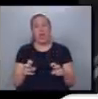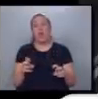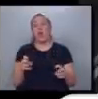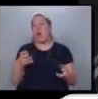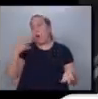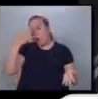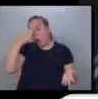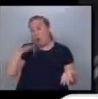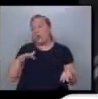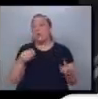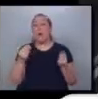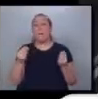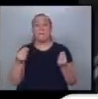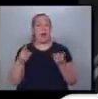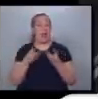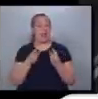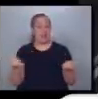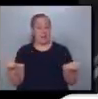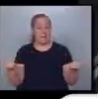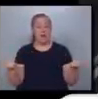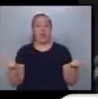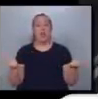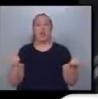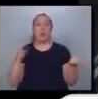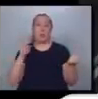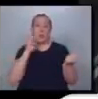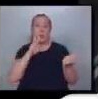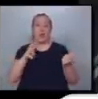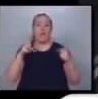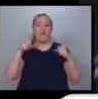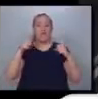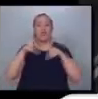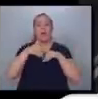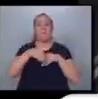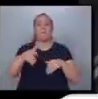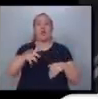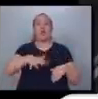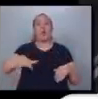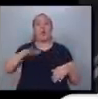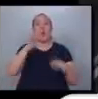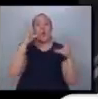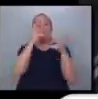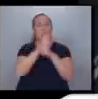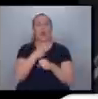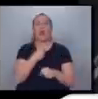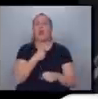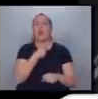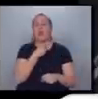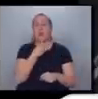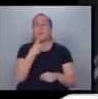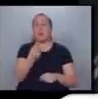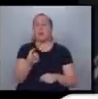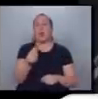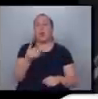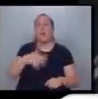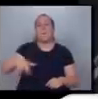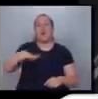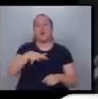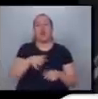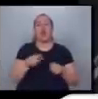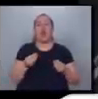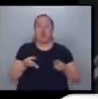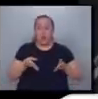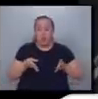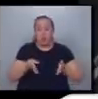y para terminar, se ve la foto del micro en un lugar oscuro. Le quería preguntar cómo es la zona y cómo es la ruta ahí. No